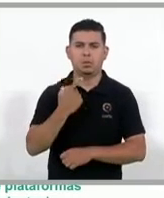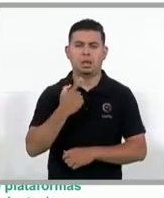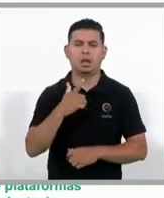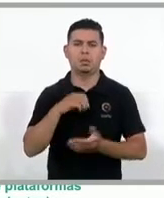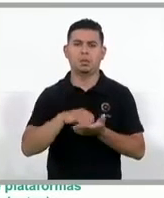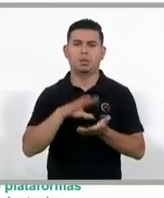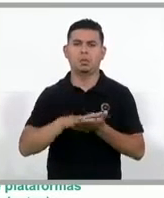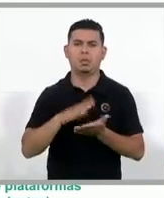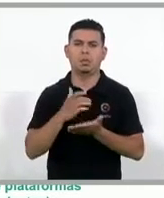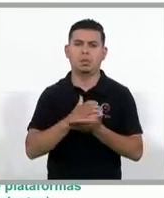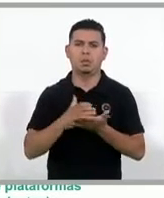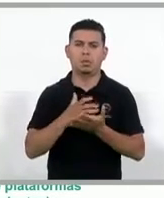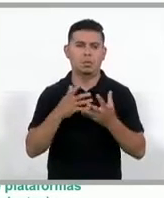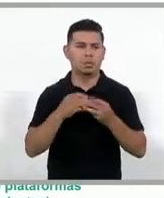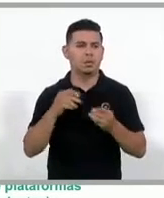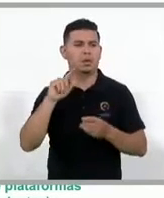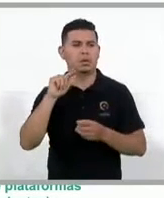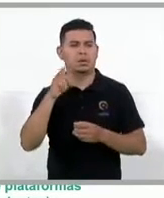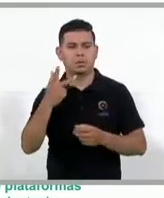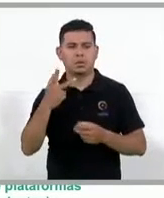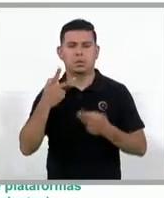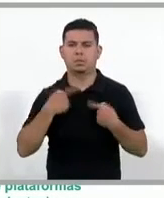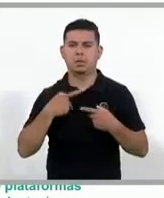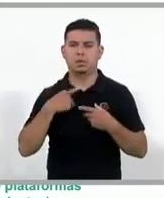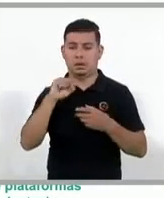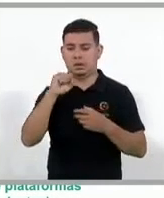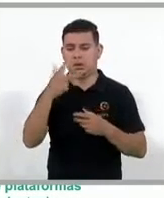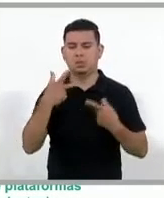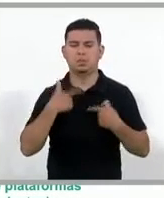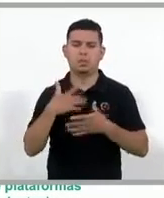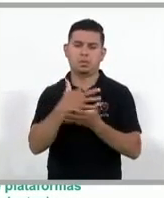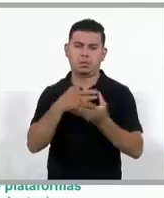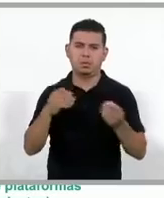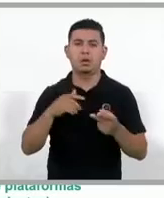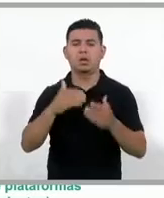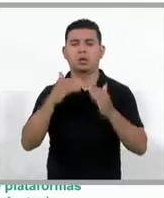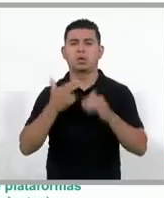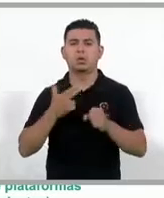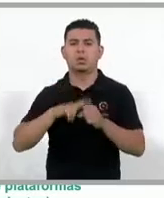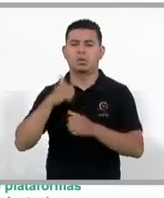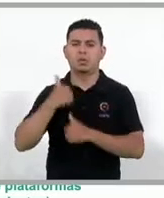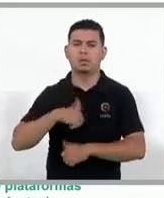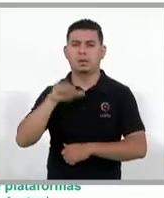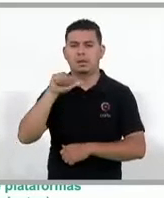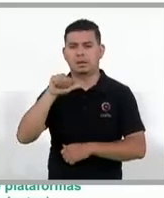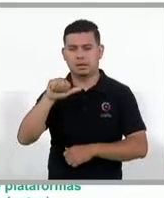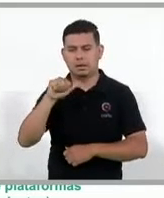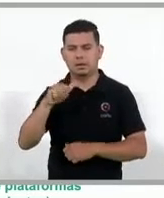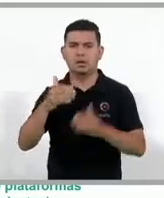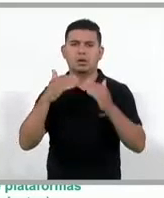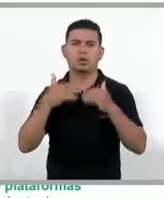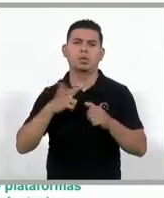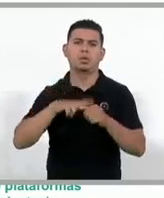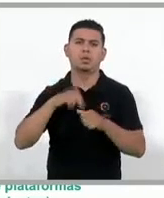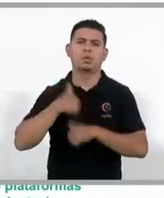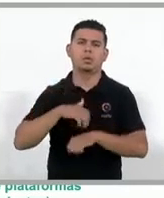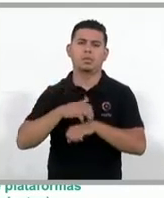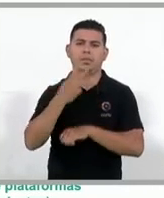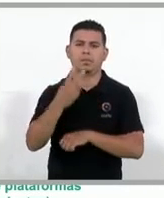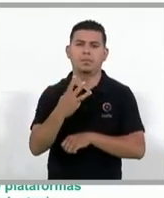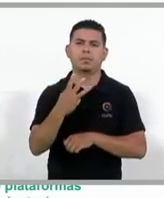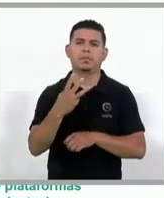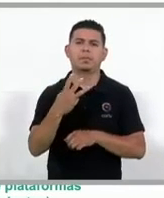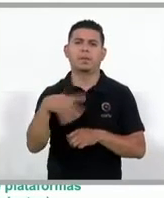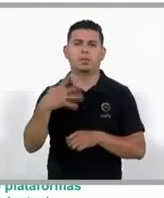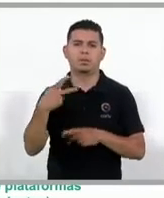reportan 68 casos en la jurisdicción sanitaria número 2 16 para la jurisdicción sanitaria número